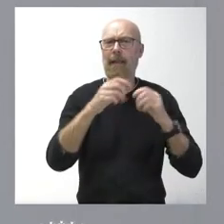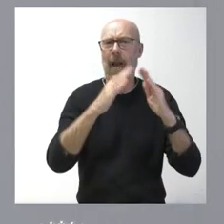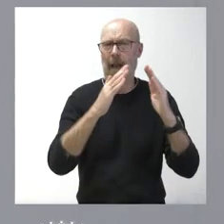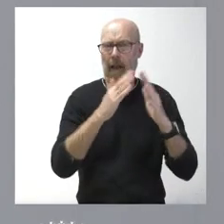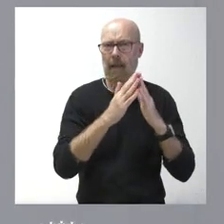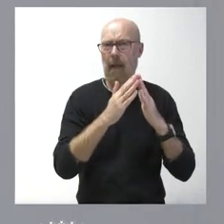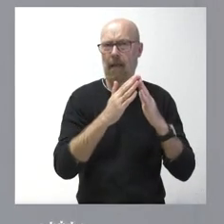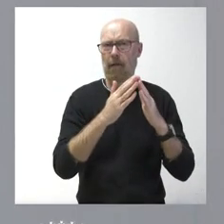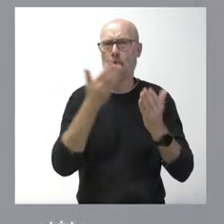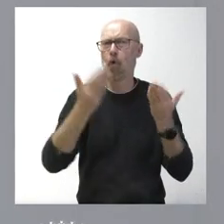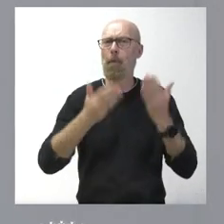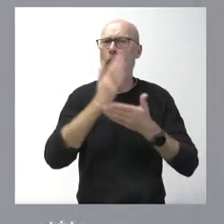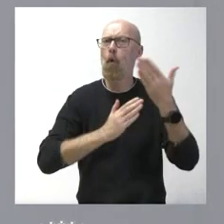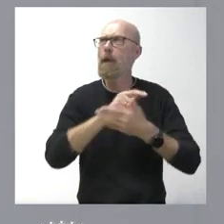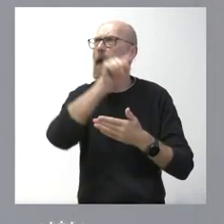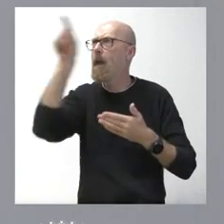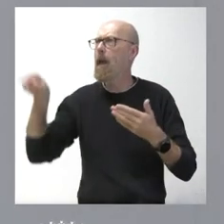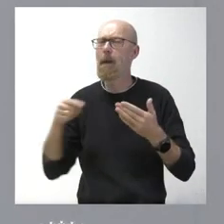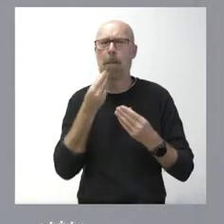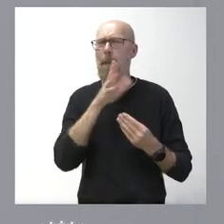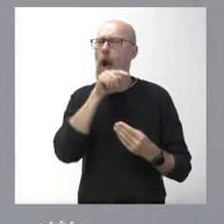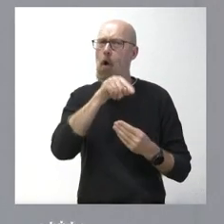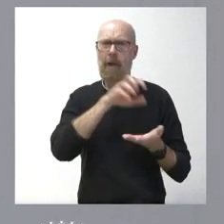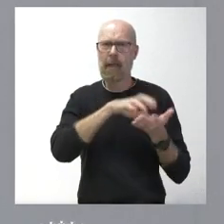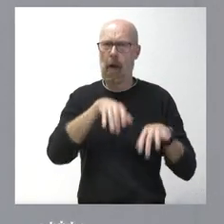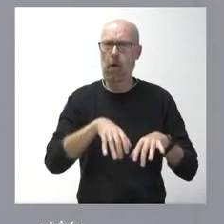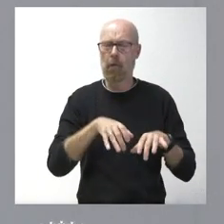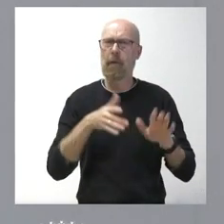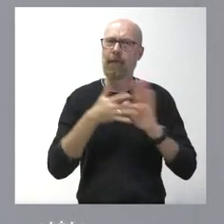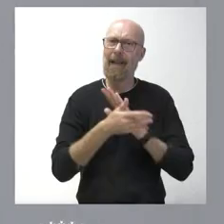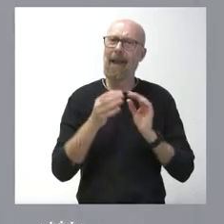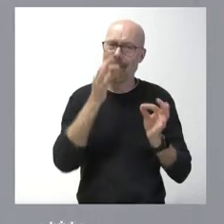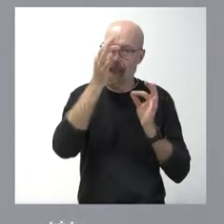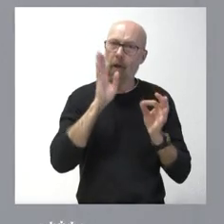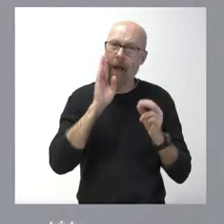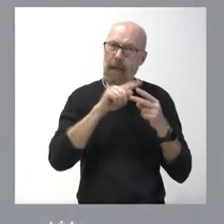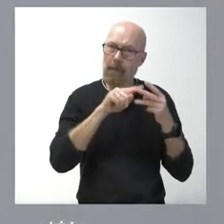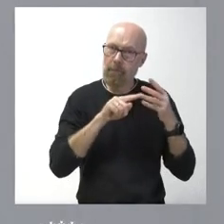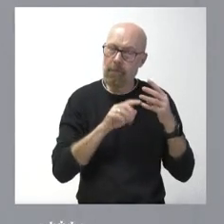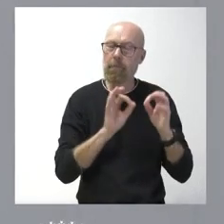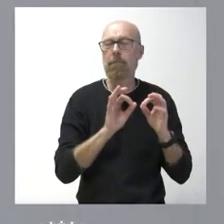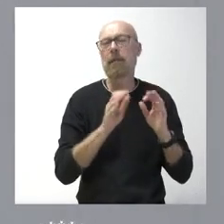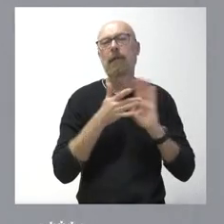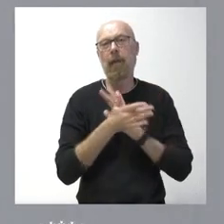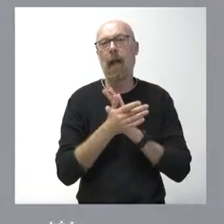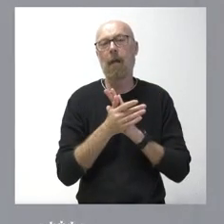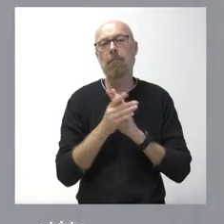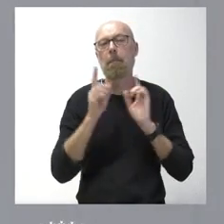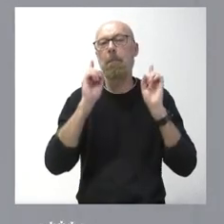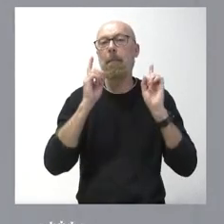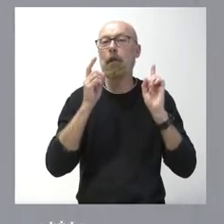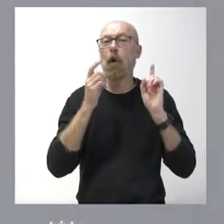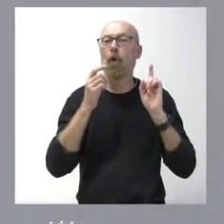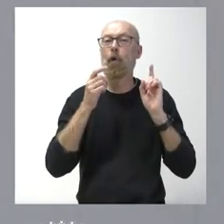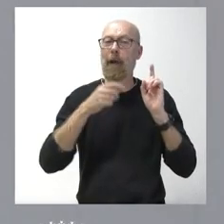tanto estos datos tanto de evolución de compra venta de viviendas como de subida en la creación de empresas avala los datos de previsión macroeconómica que dimos el